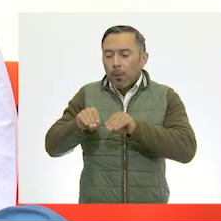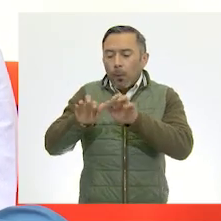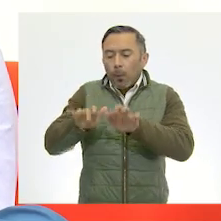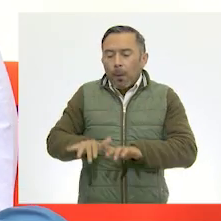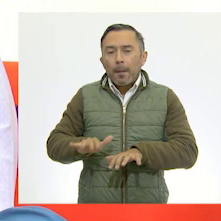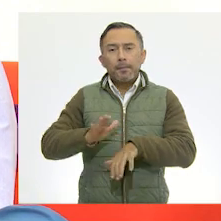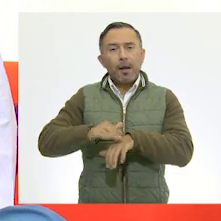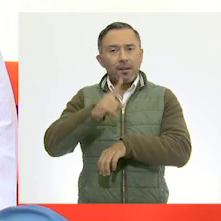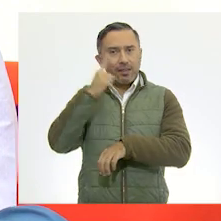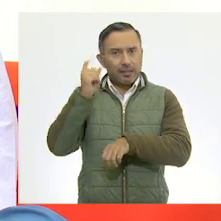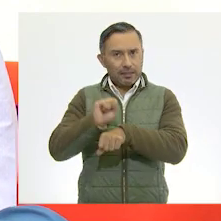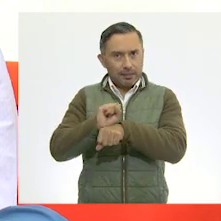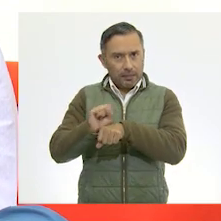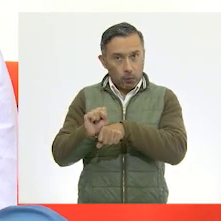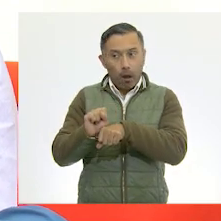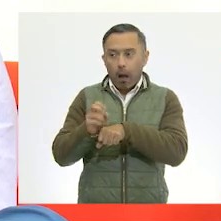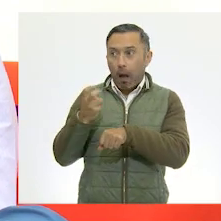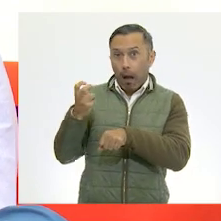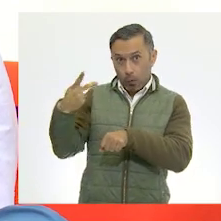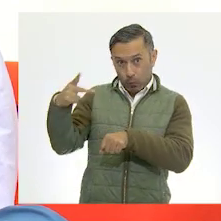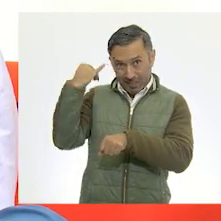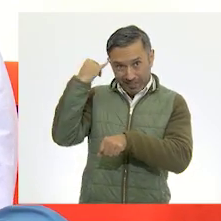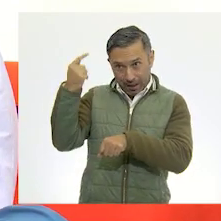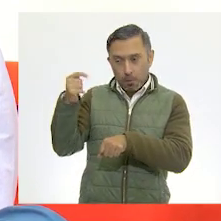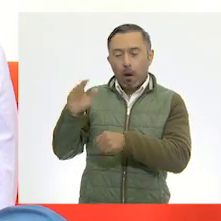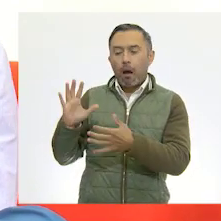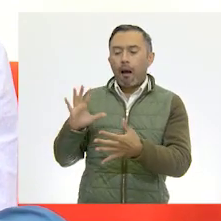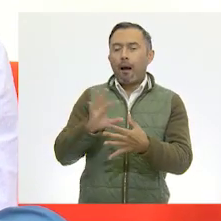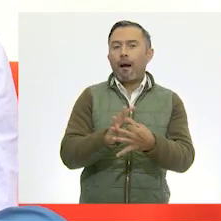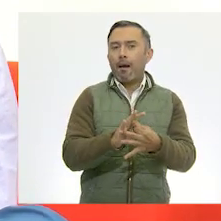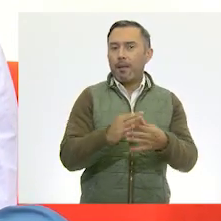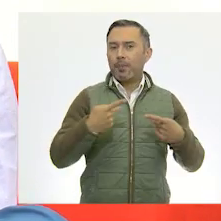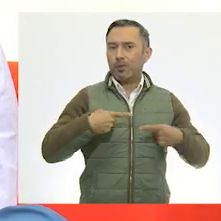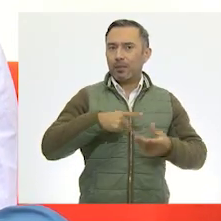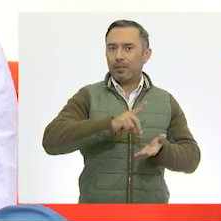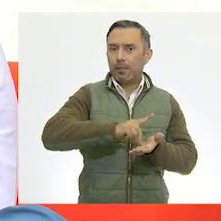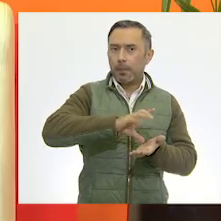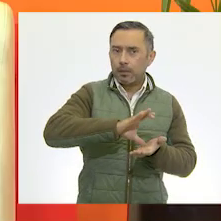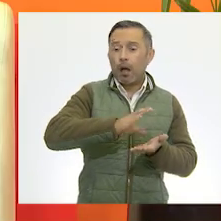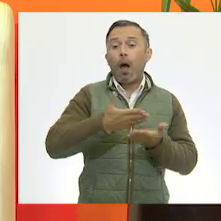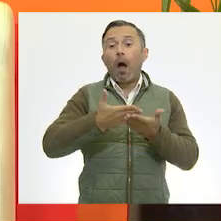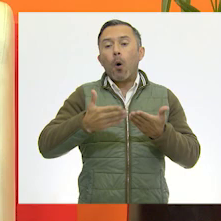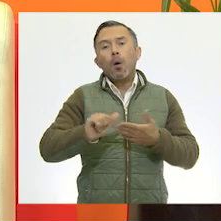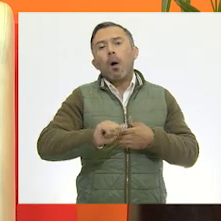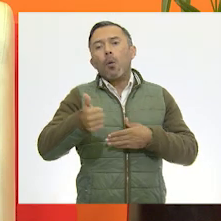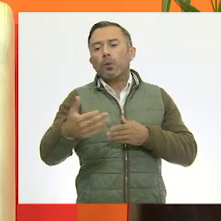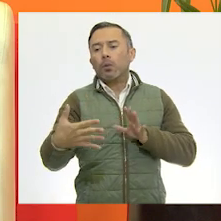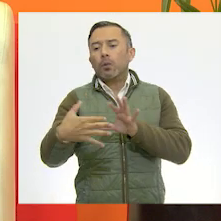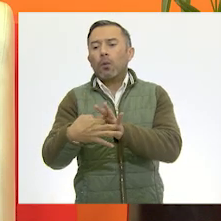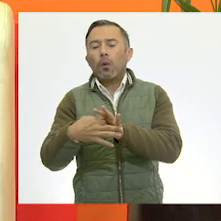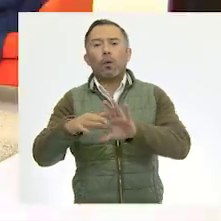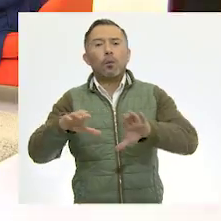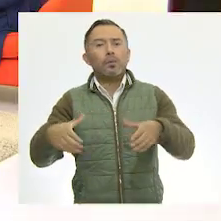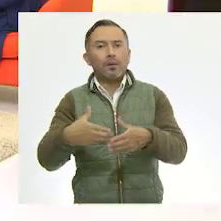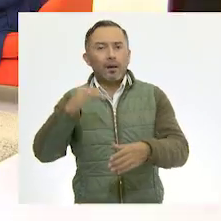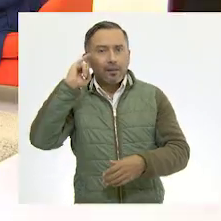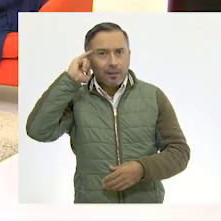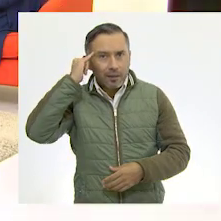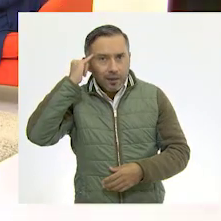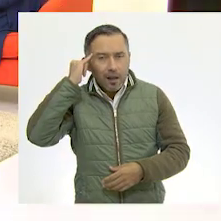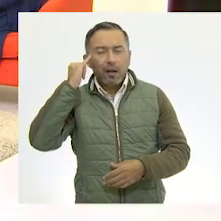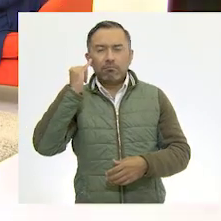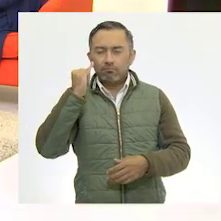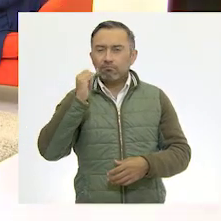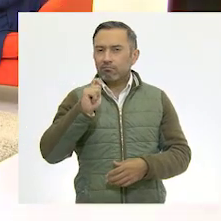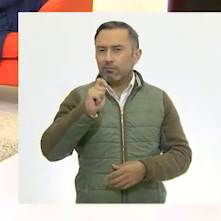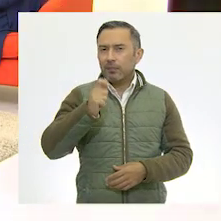muy interesante el impacto que ha tenido en poblaciones, por ejemplo, en comunidades indígenas, ¿no? Que de alguna otra forma no tienen